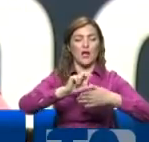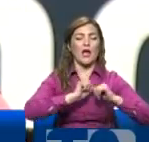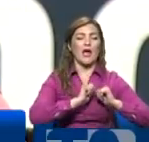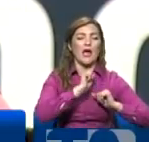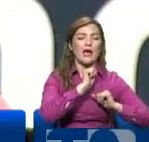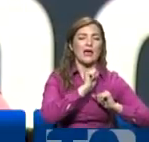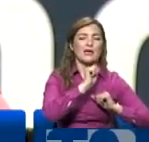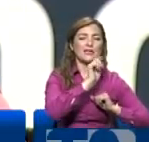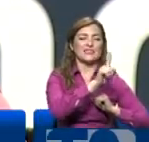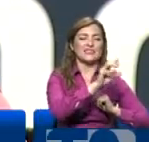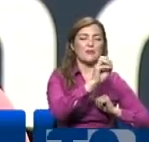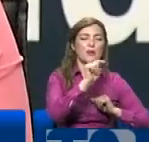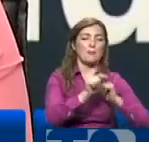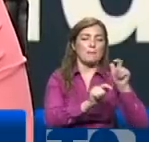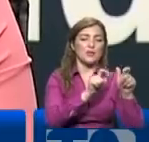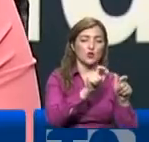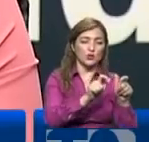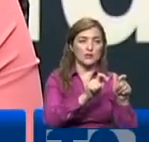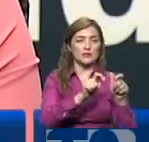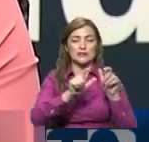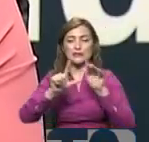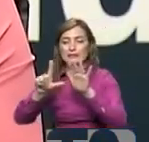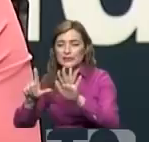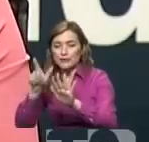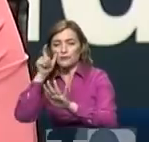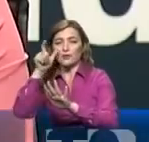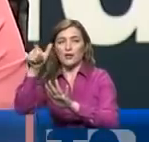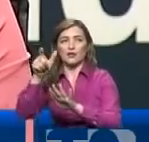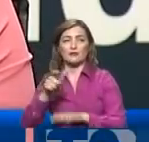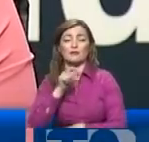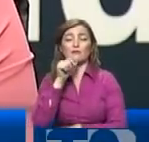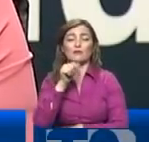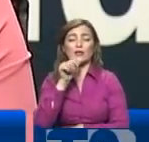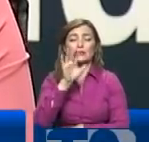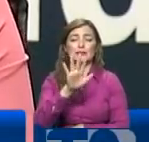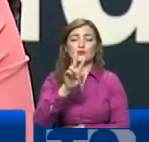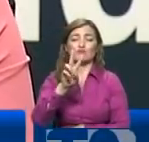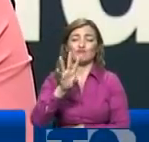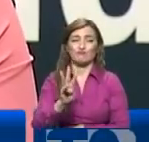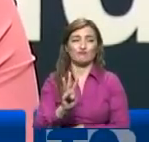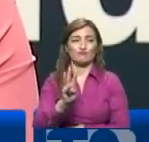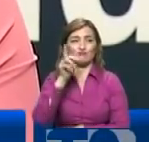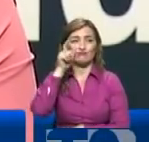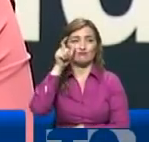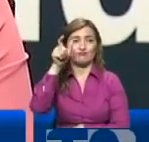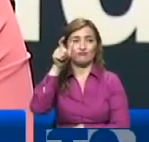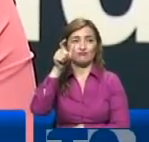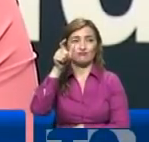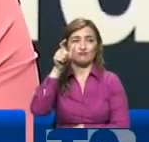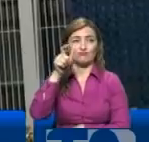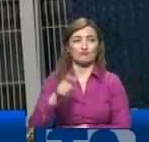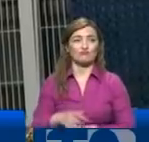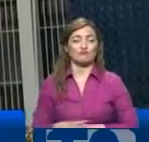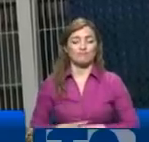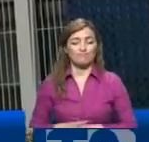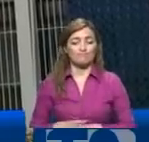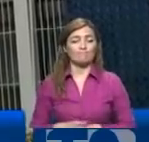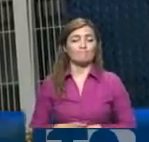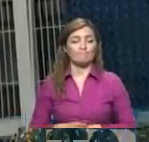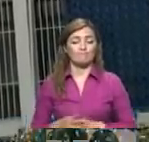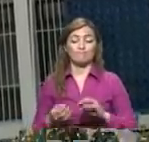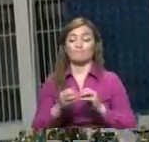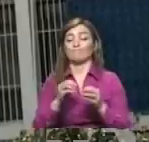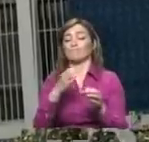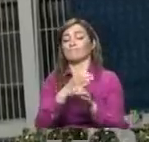fiscales por cada 100.000 habitantes. Tenemos un déficit de 526 agentes fiscales todavía. Ese número